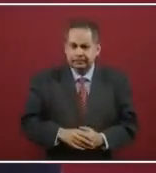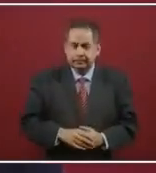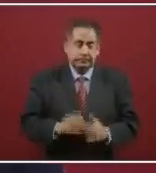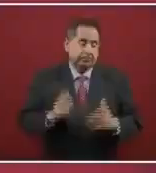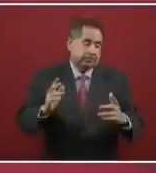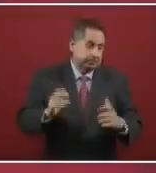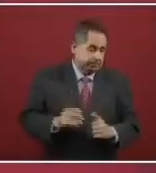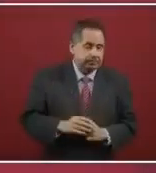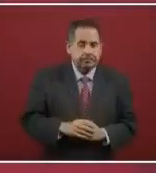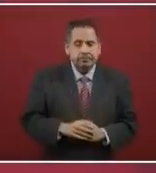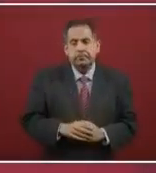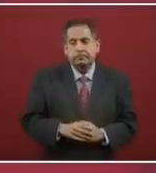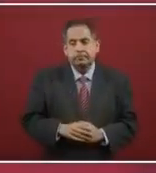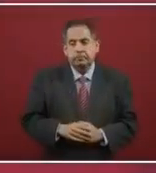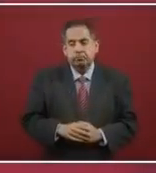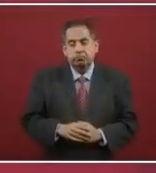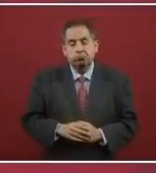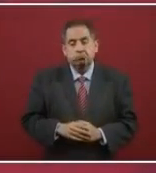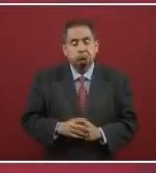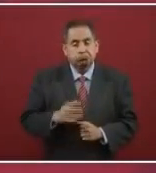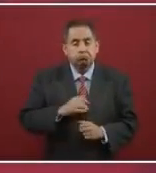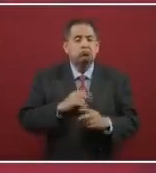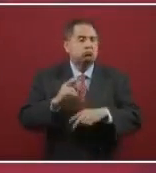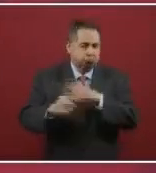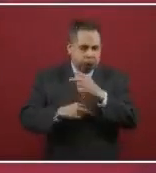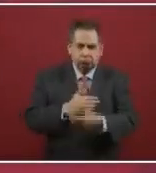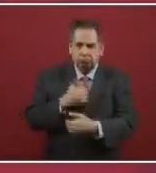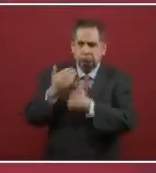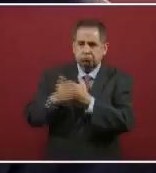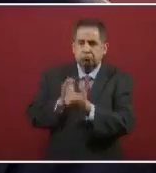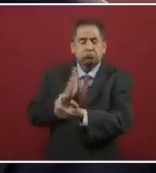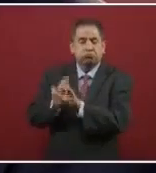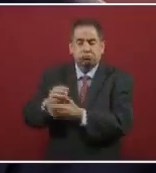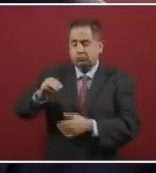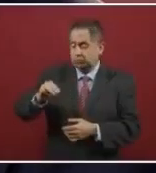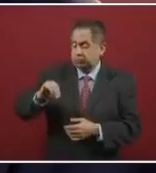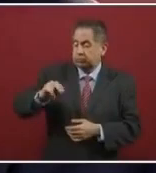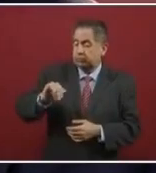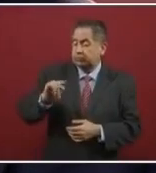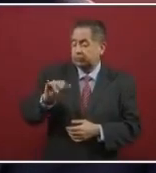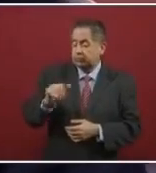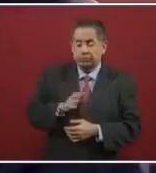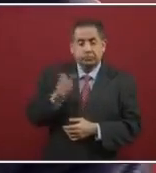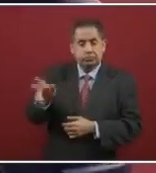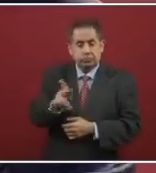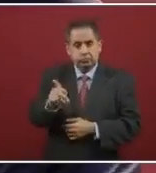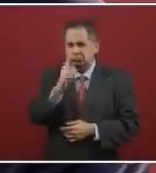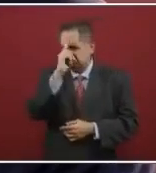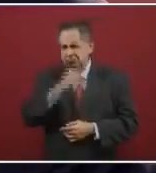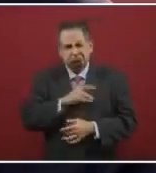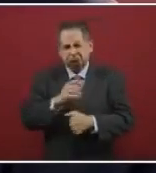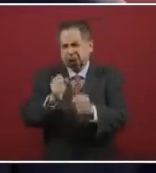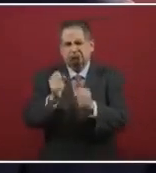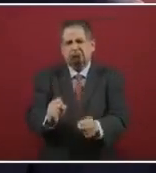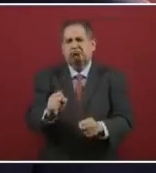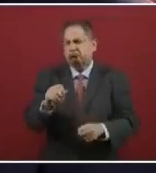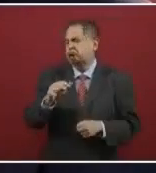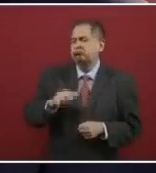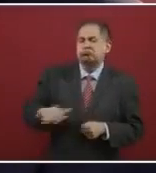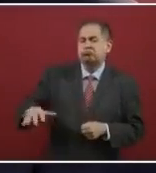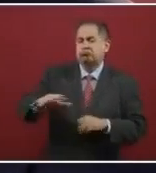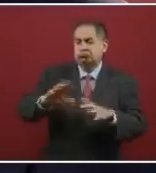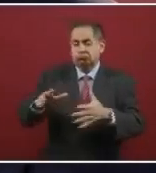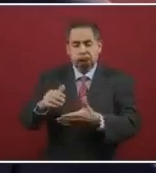Pero voy a ir a Minatitlán y les aseguro, ¿sí?, que la gente